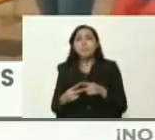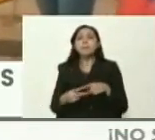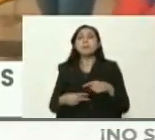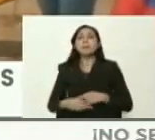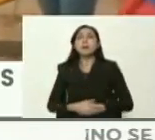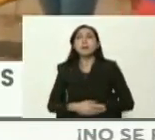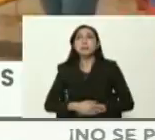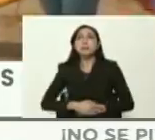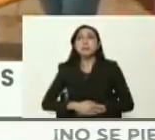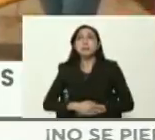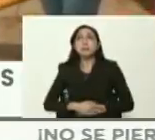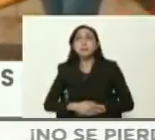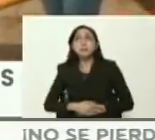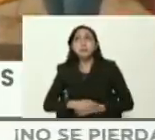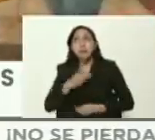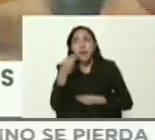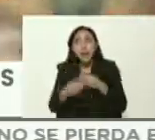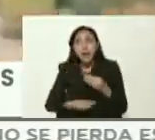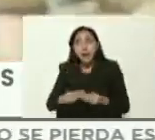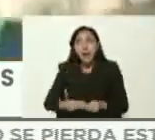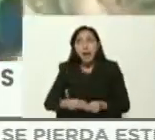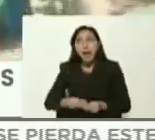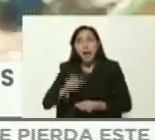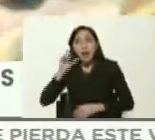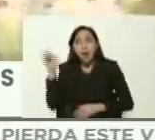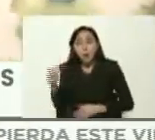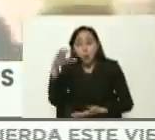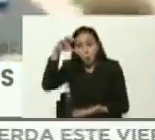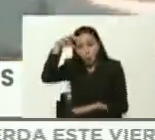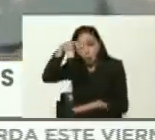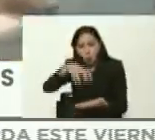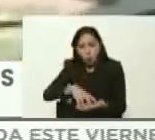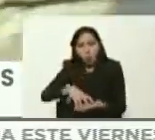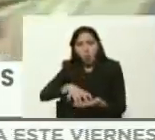presidente, es decretar al estado Guárico con el